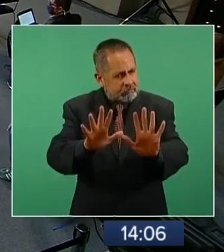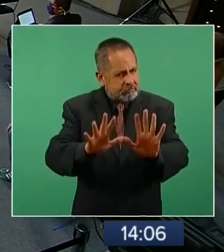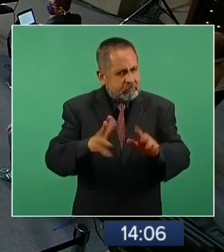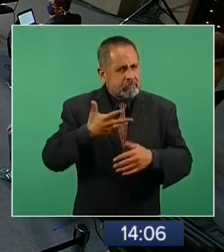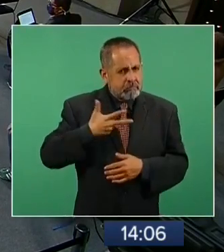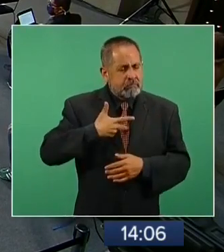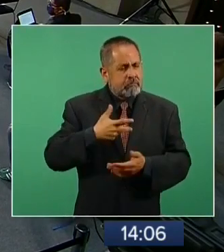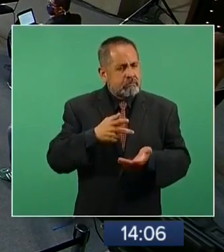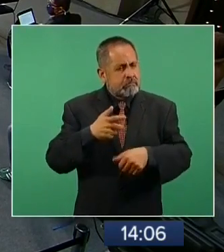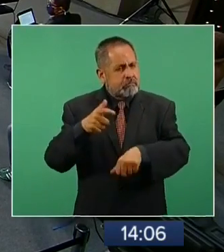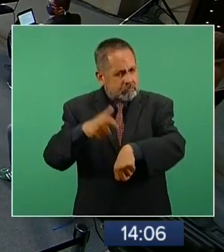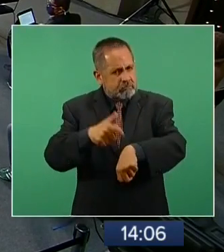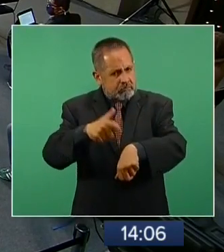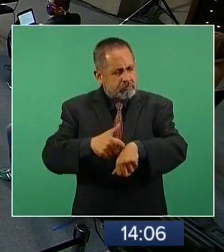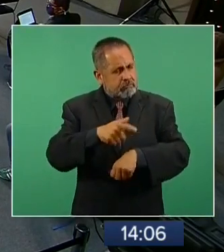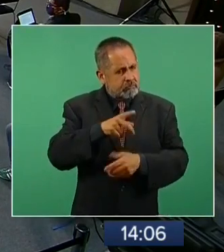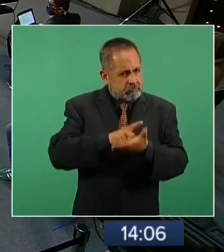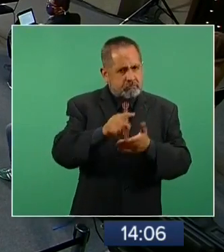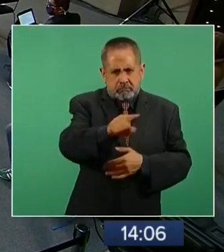derecho y hay tiempo para todo.